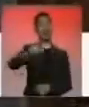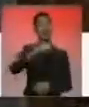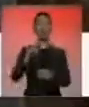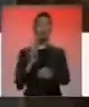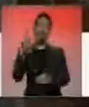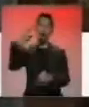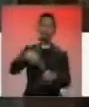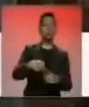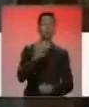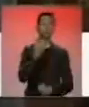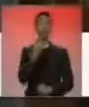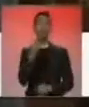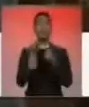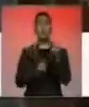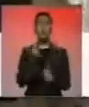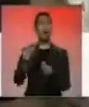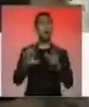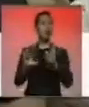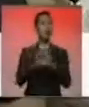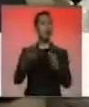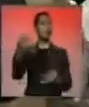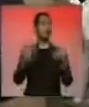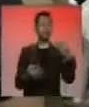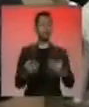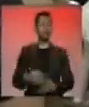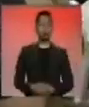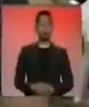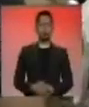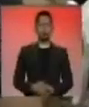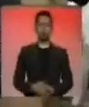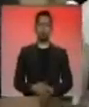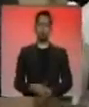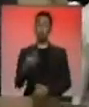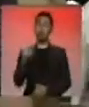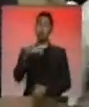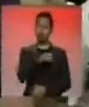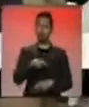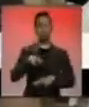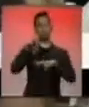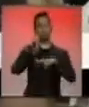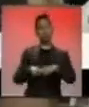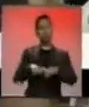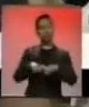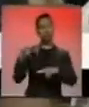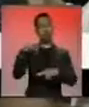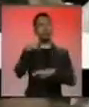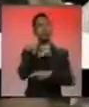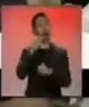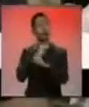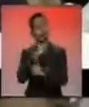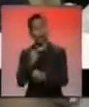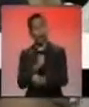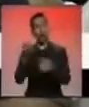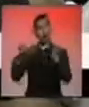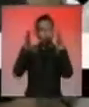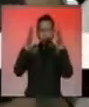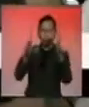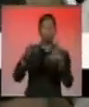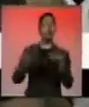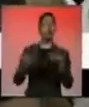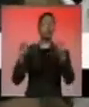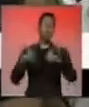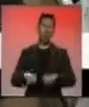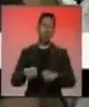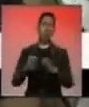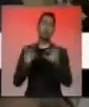en las diferentes comisiones legislativas. Y estar en el sitio en donde nosotros seamos muchísimo más prácticos y en donde podamos hacer